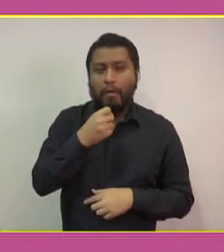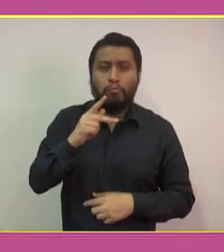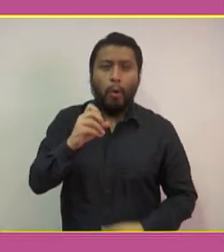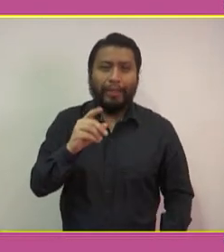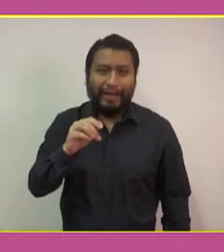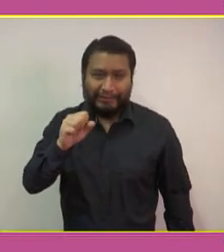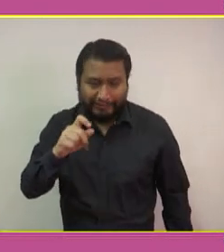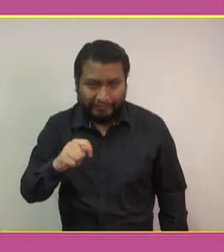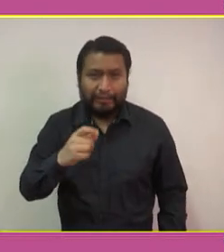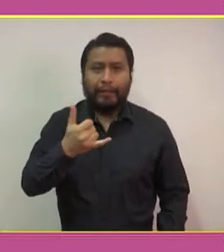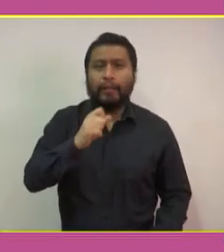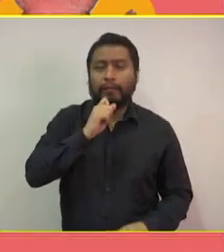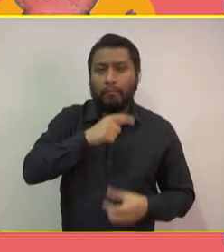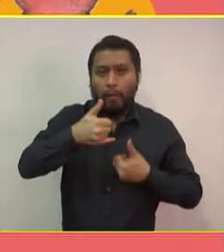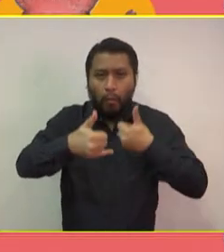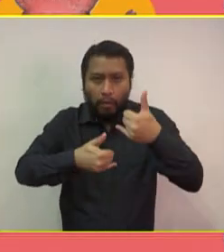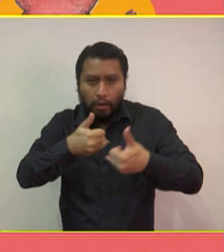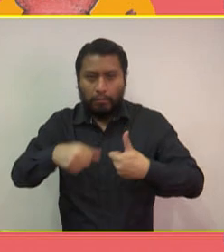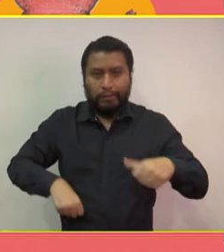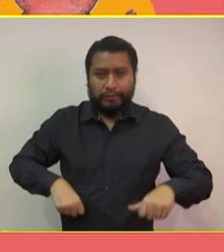posteriormente un tablero de juegos.